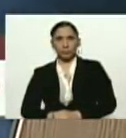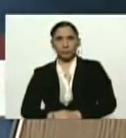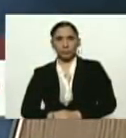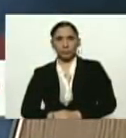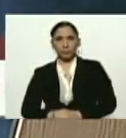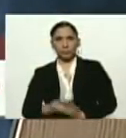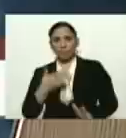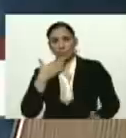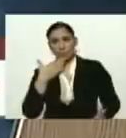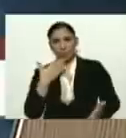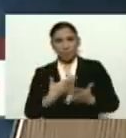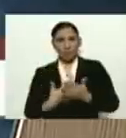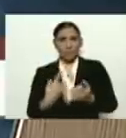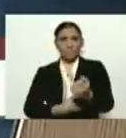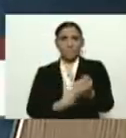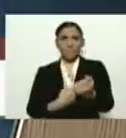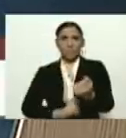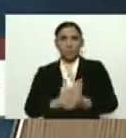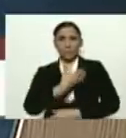Muchas gracias, hermano Maduro,